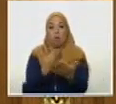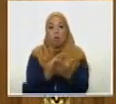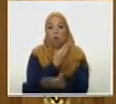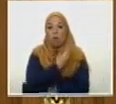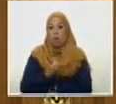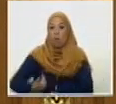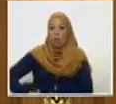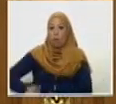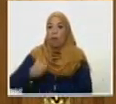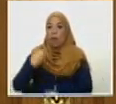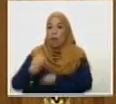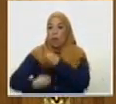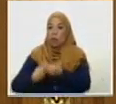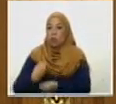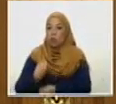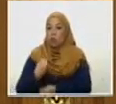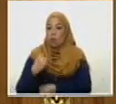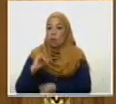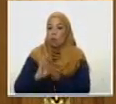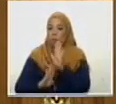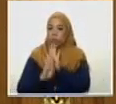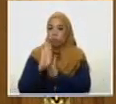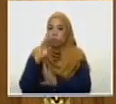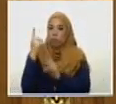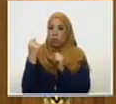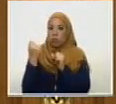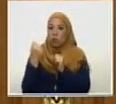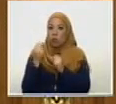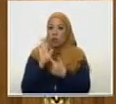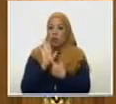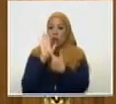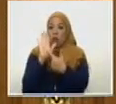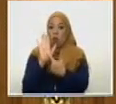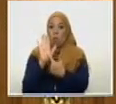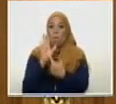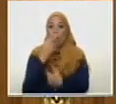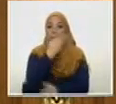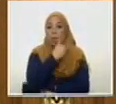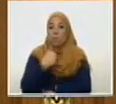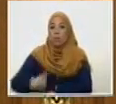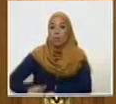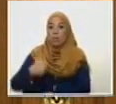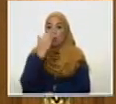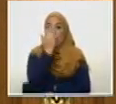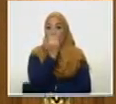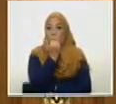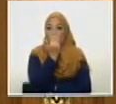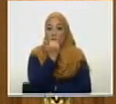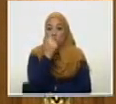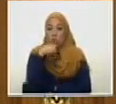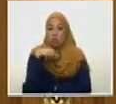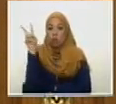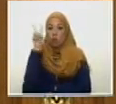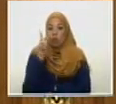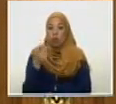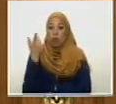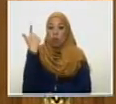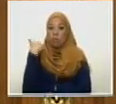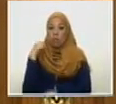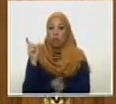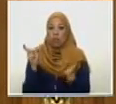Crecimiento y Prosperidad Económica, que dio a conocer el ciudadano presidente de la República, Nicolás Maduro, el pasado mes de